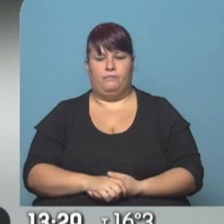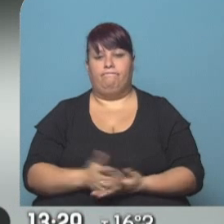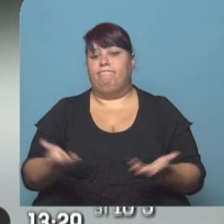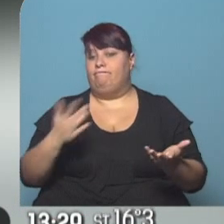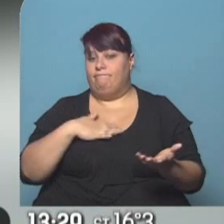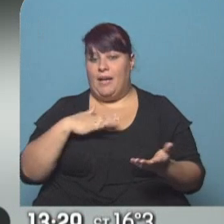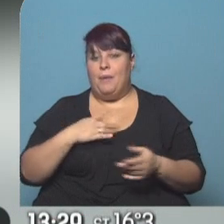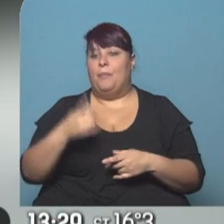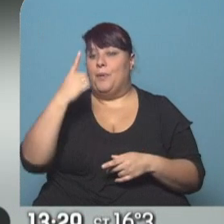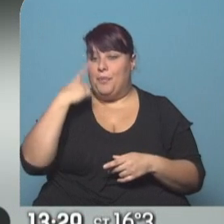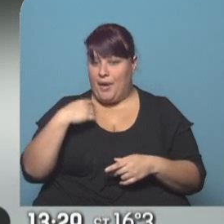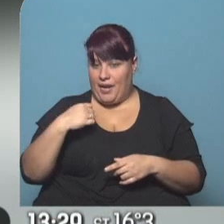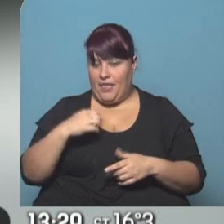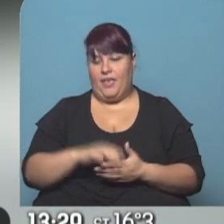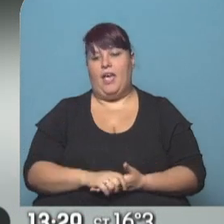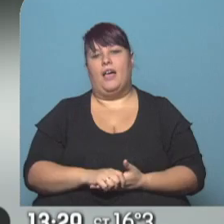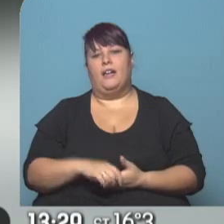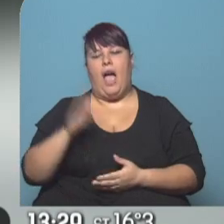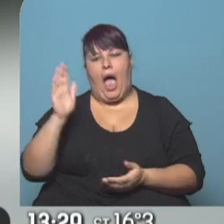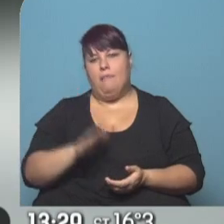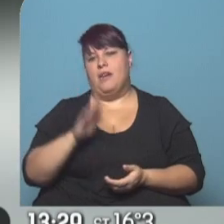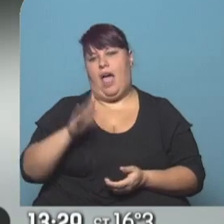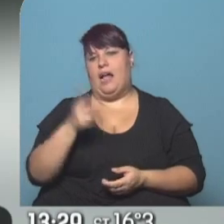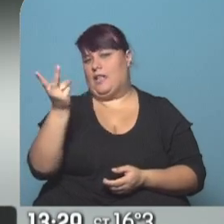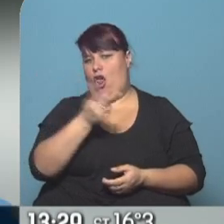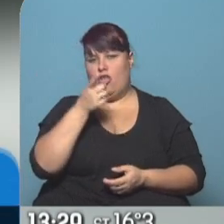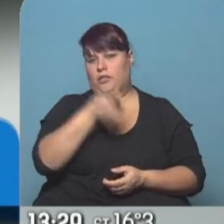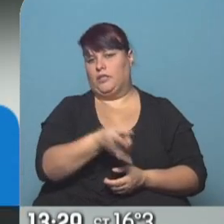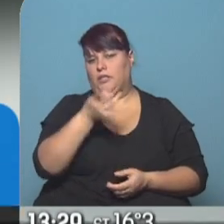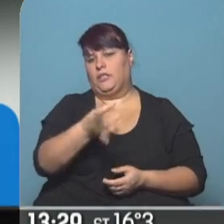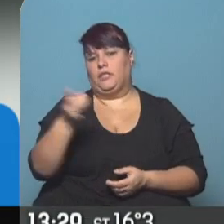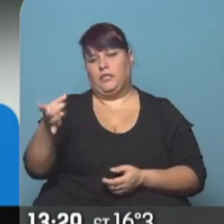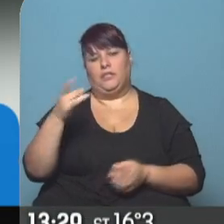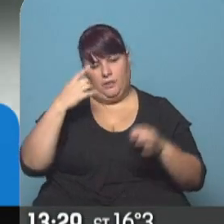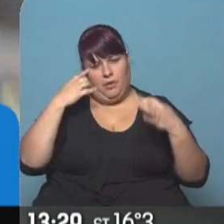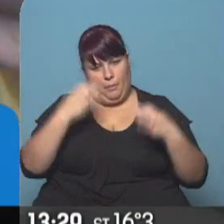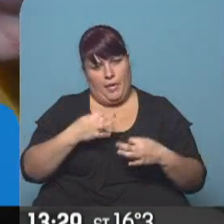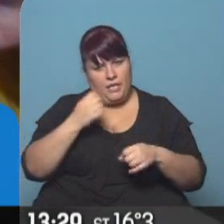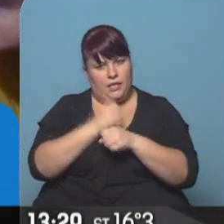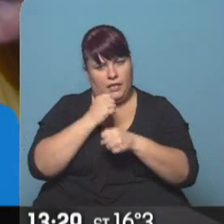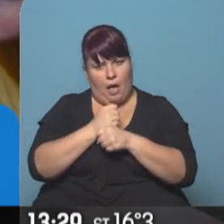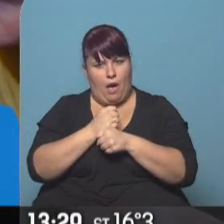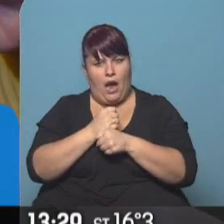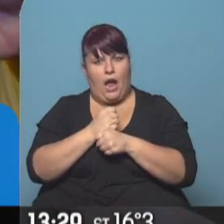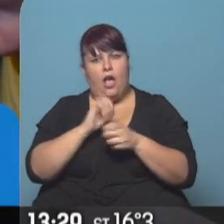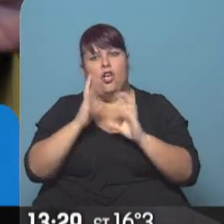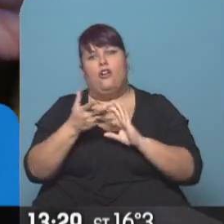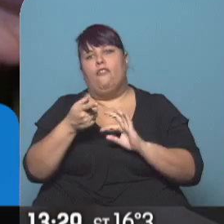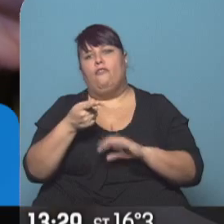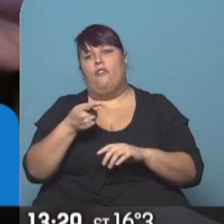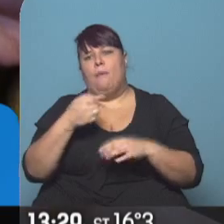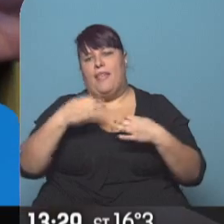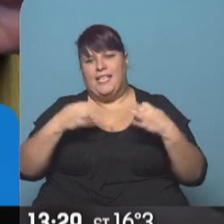Lamentablemente, desde el primer día han habido siempre amenazas contra ambos y siempre se toman muy en serio y se trabajan desde el punto de vista